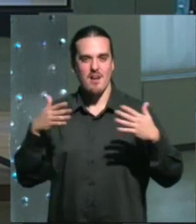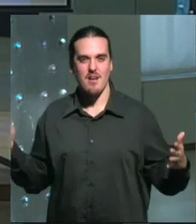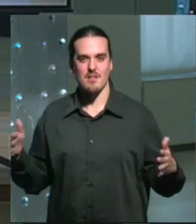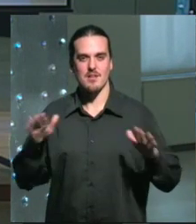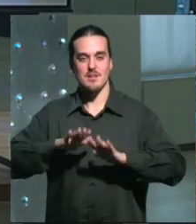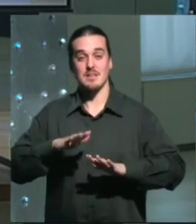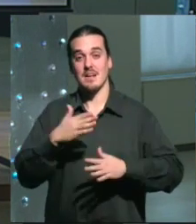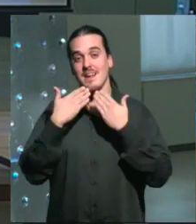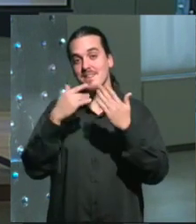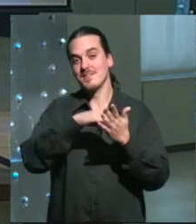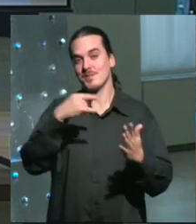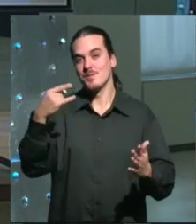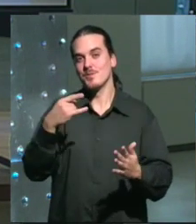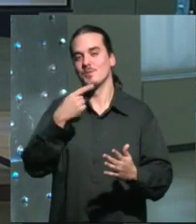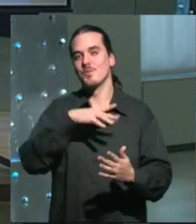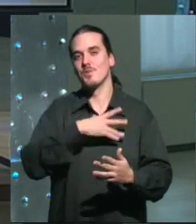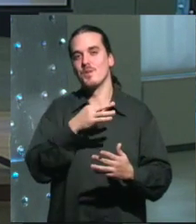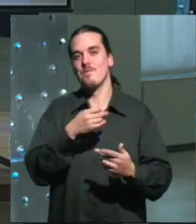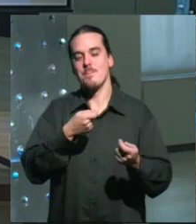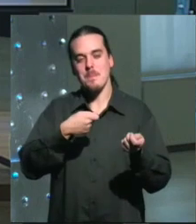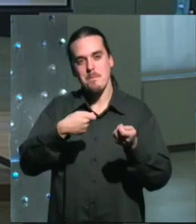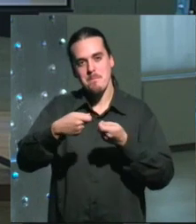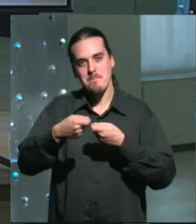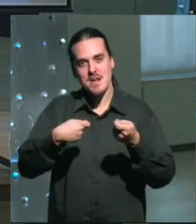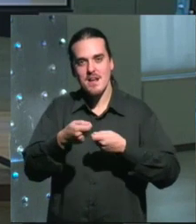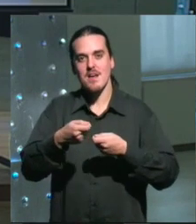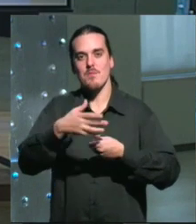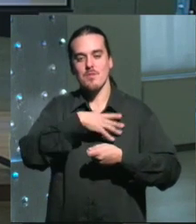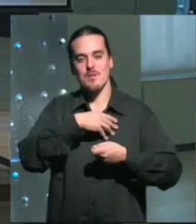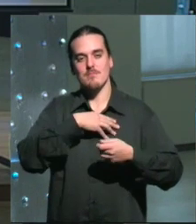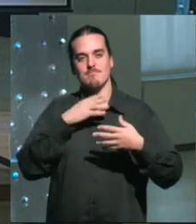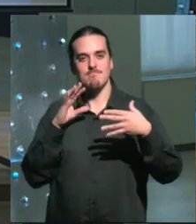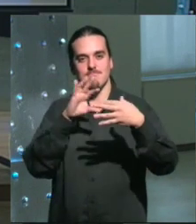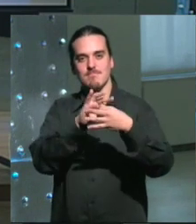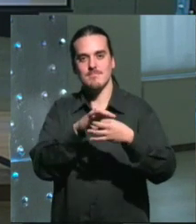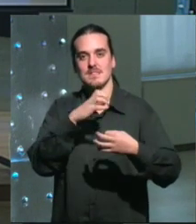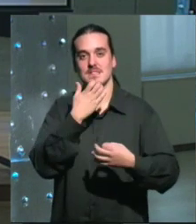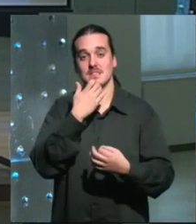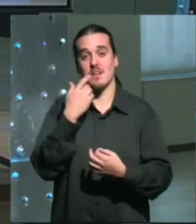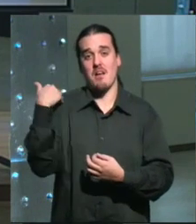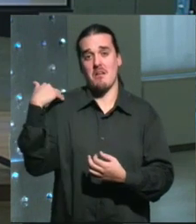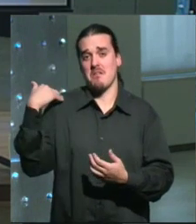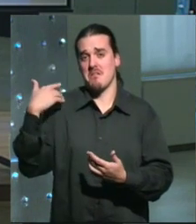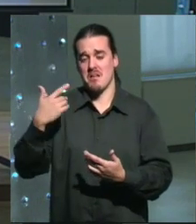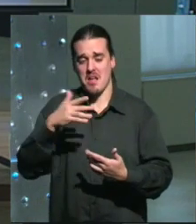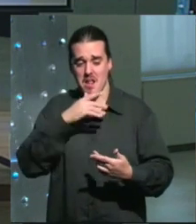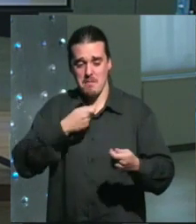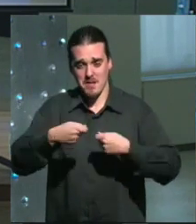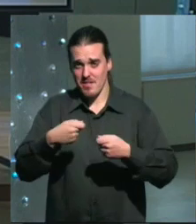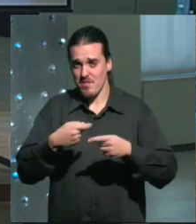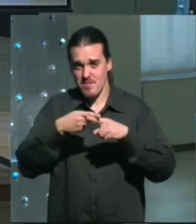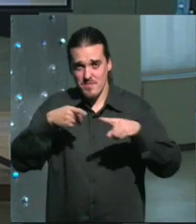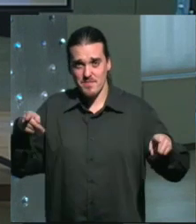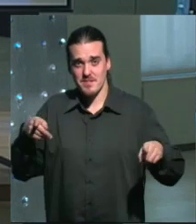el pulso al mercado. Antes trazabas una estrategia de campaña un año y ya difícilmente salías de ahí. Sin embargo, las condiciones del mercado, en este caso, o